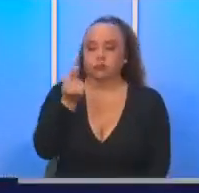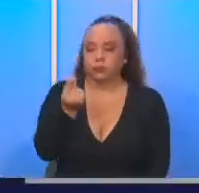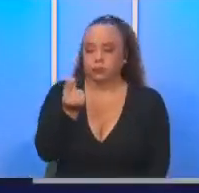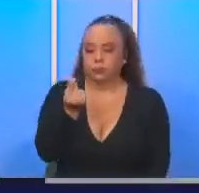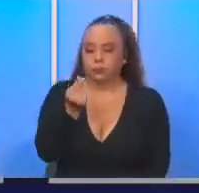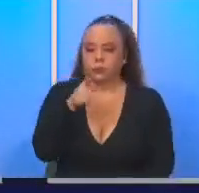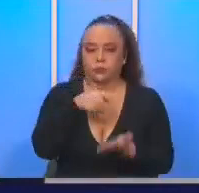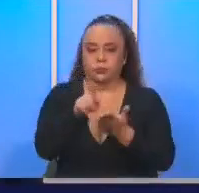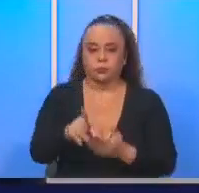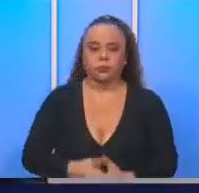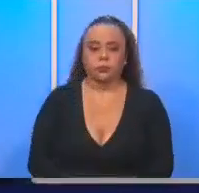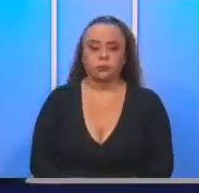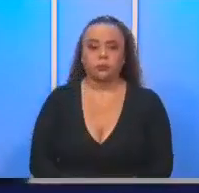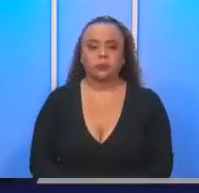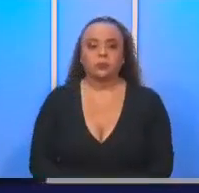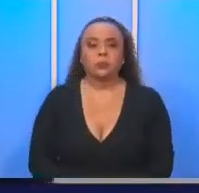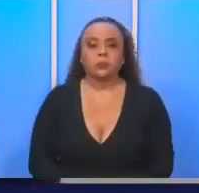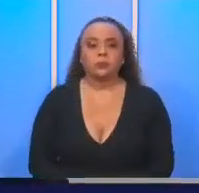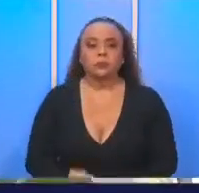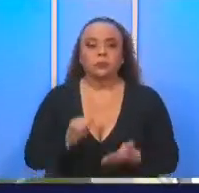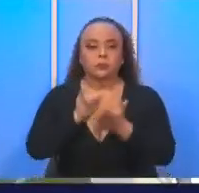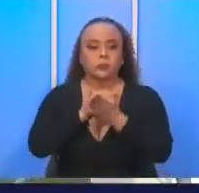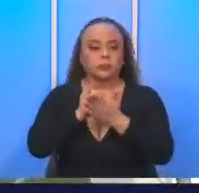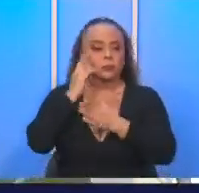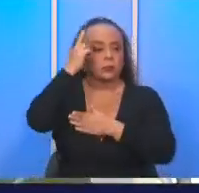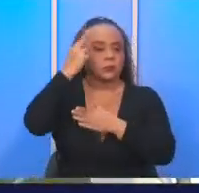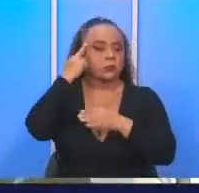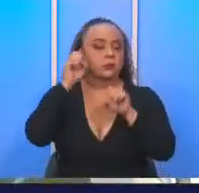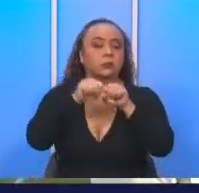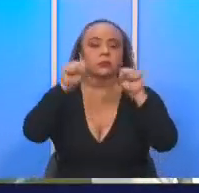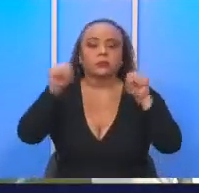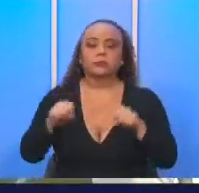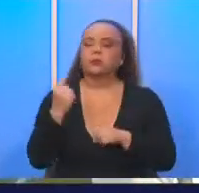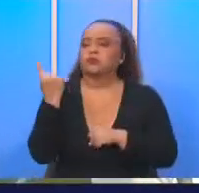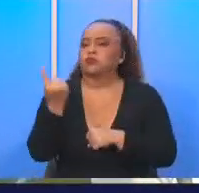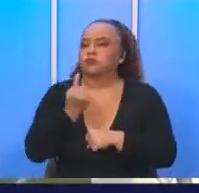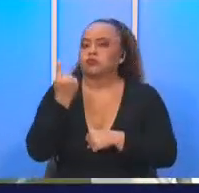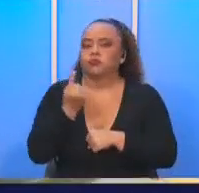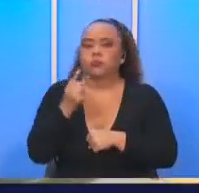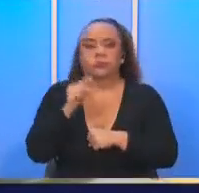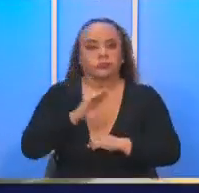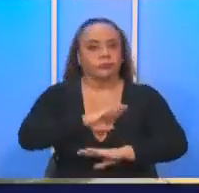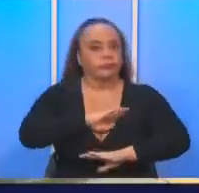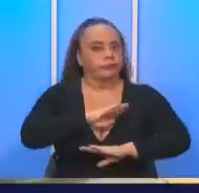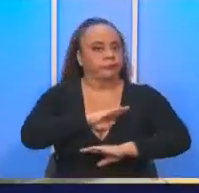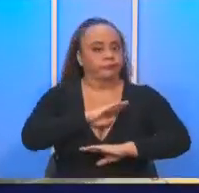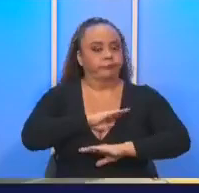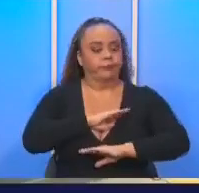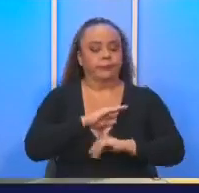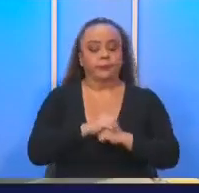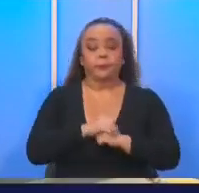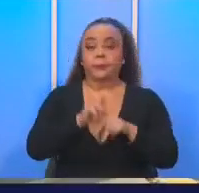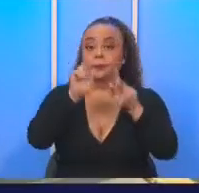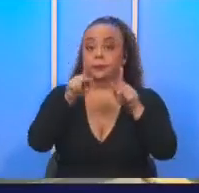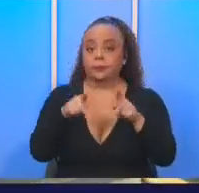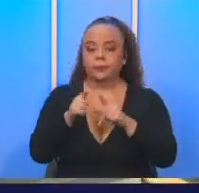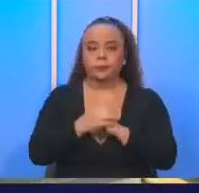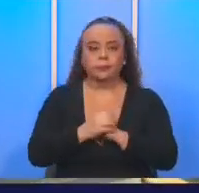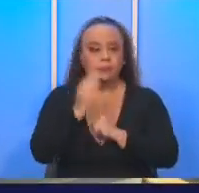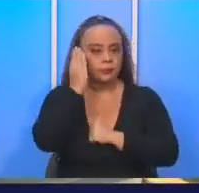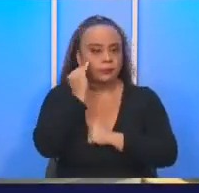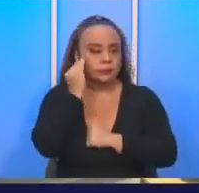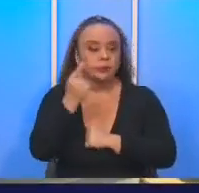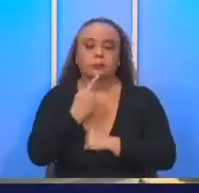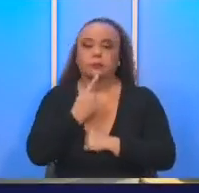monto respectivo. Y esta es la razón por la cual el sistema simple y sencillamente no da abasto. Al punto que quienes lo